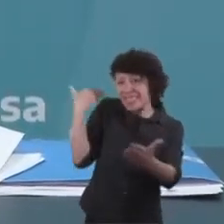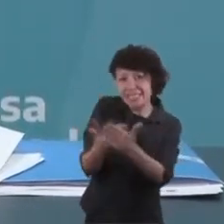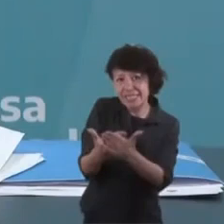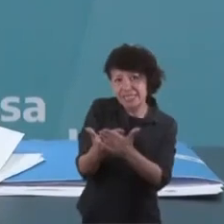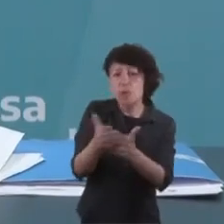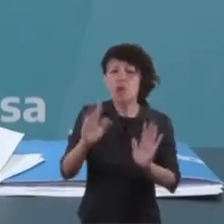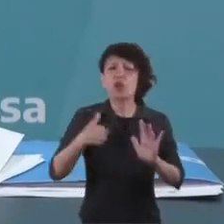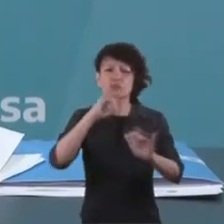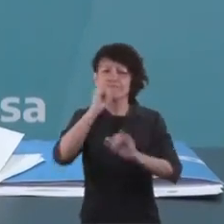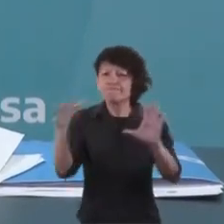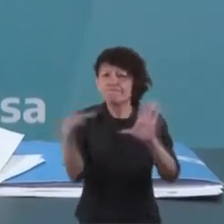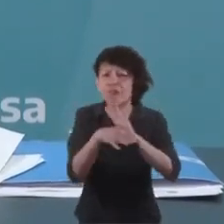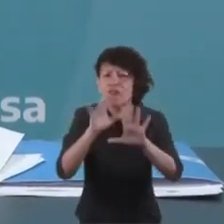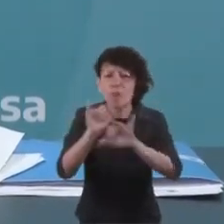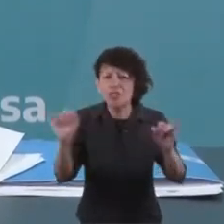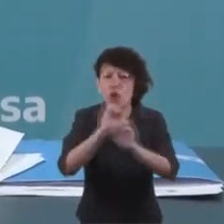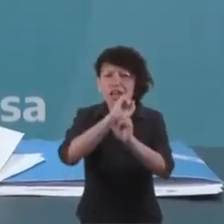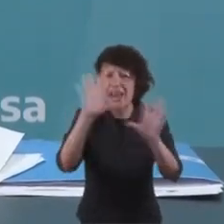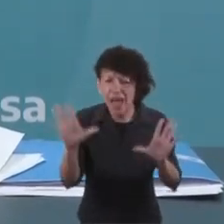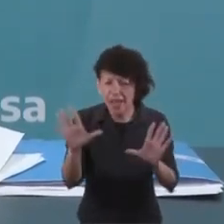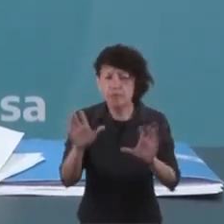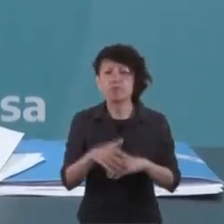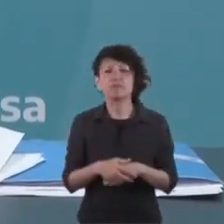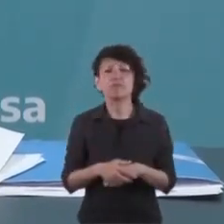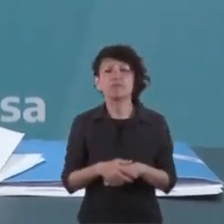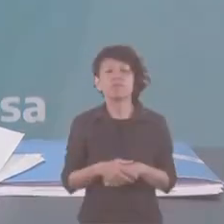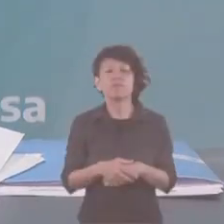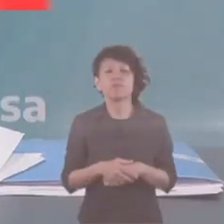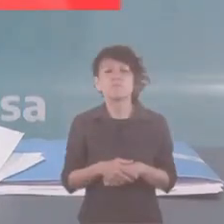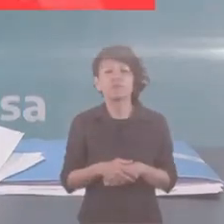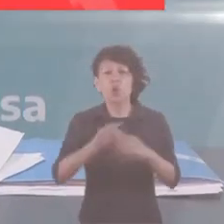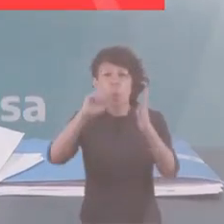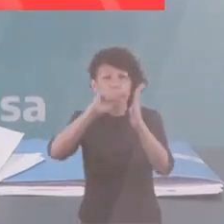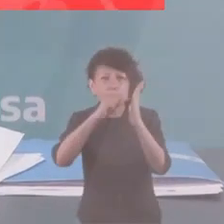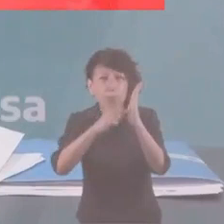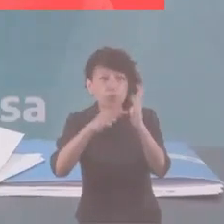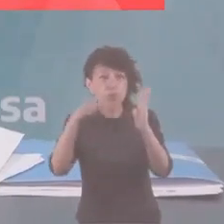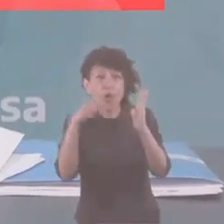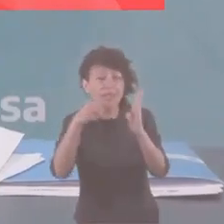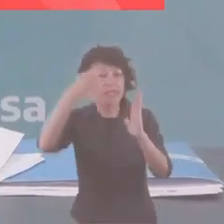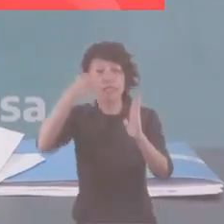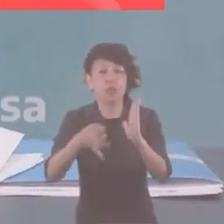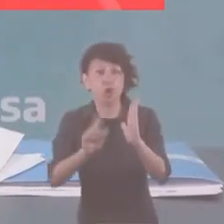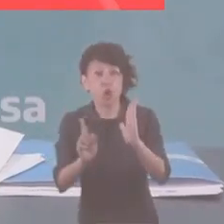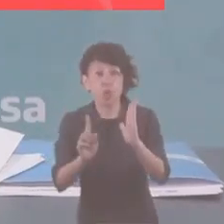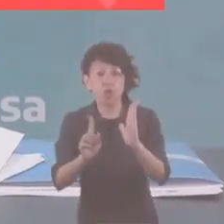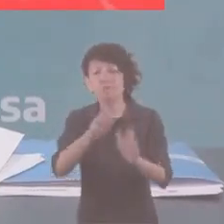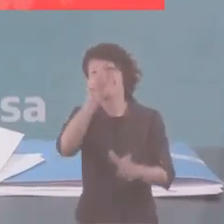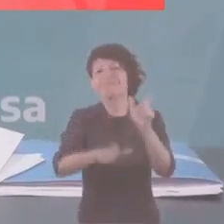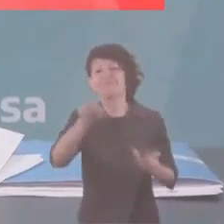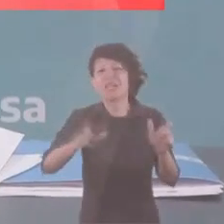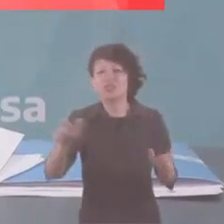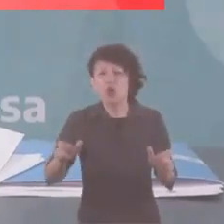quiero ser precisa esa Norma que justamente han incumplido que es que ninguna persona en la República